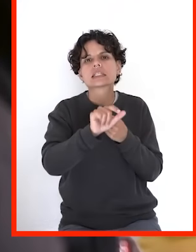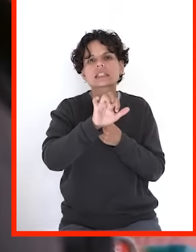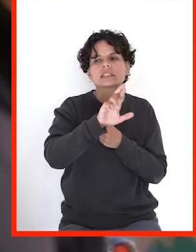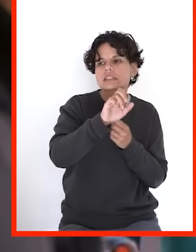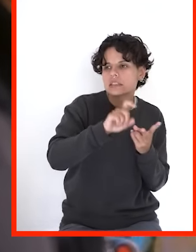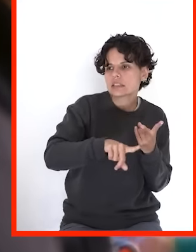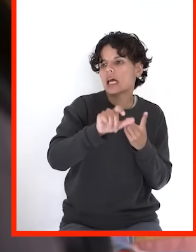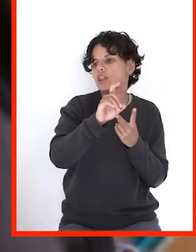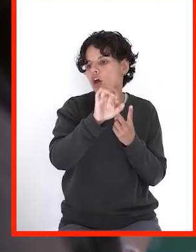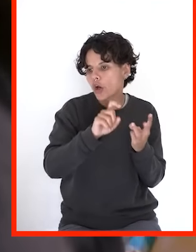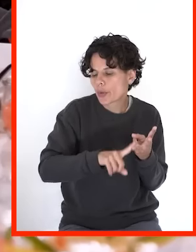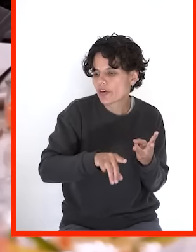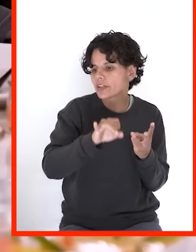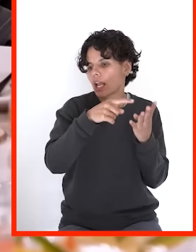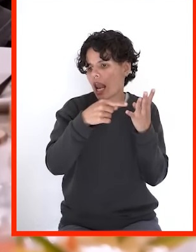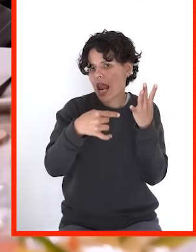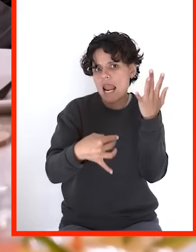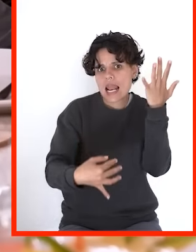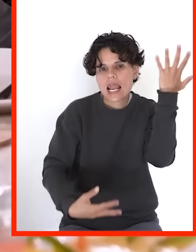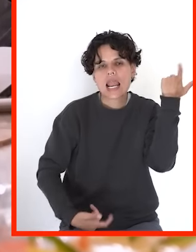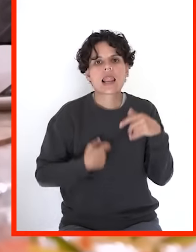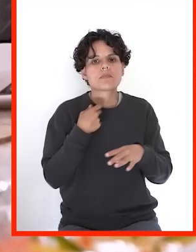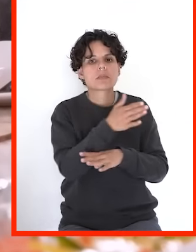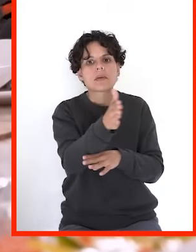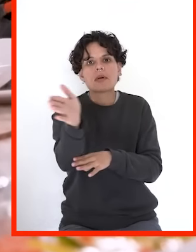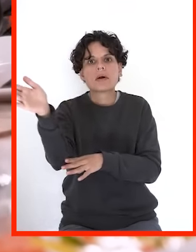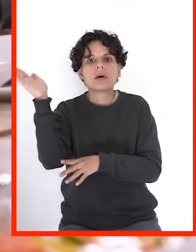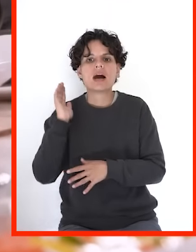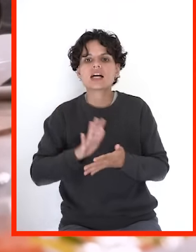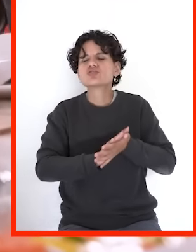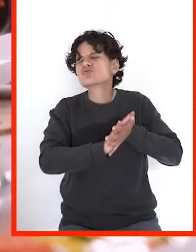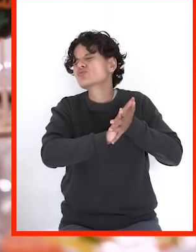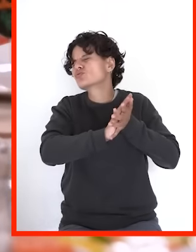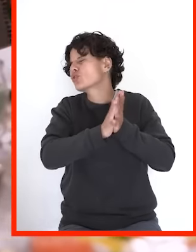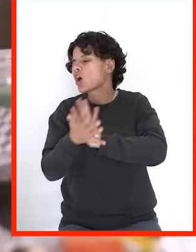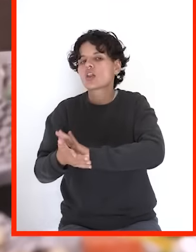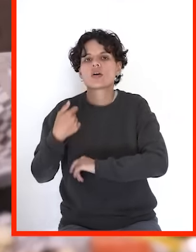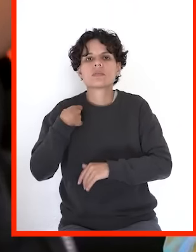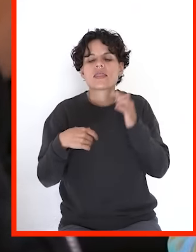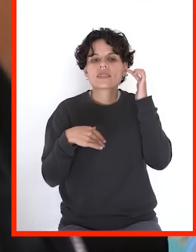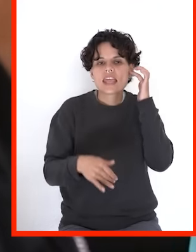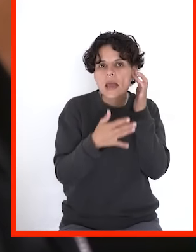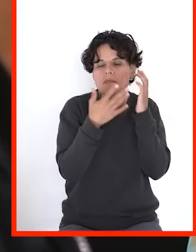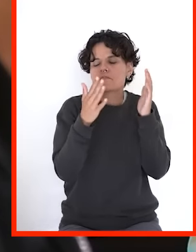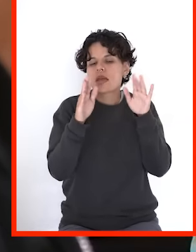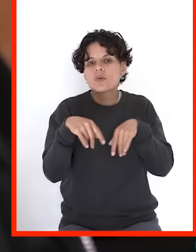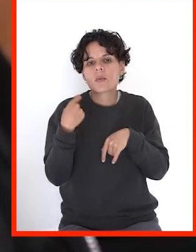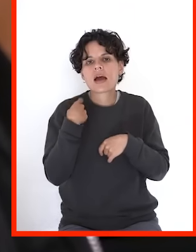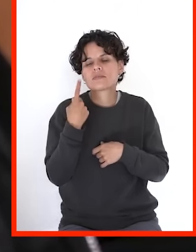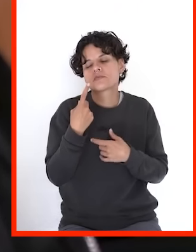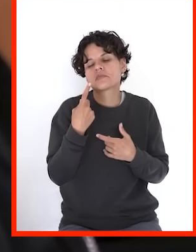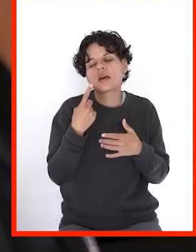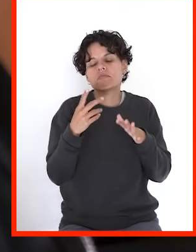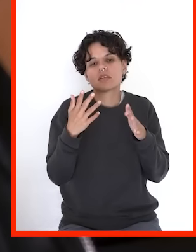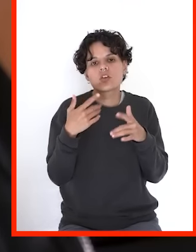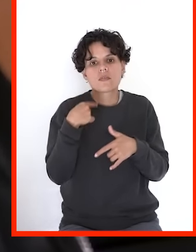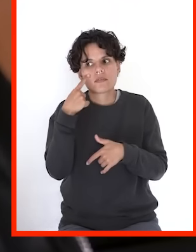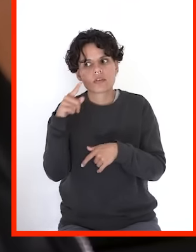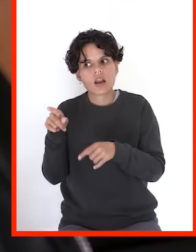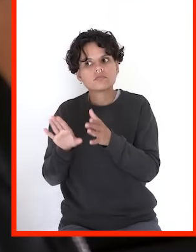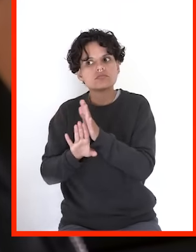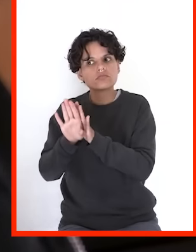Mica Aberración, con Buffet Joe's, con este. O sea, iba ya todo. DJ Mentolatum, para todo, servía para todo. DJ Mentolatum. Y yo sabía que a los cabros ya le estaba yendo bien, pues sí, tenían